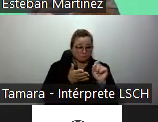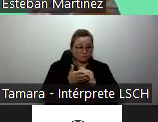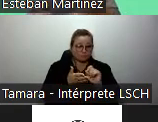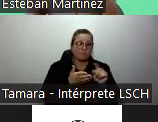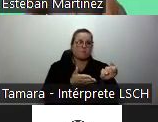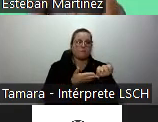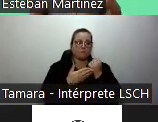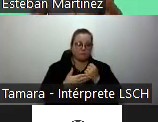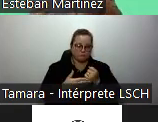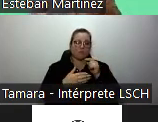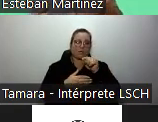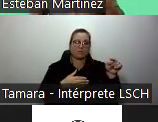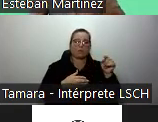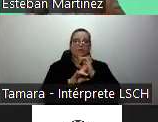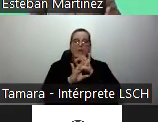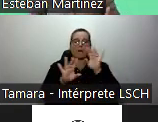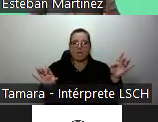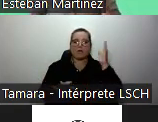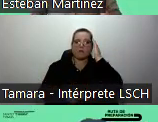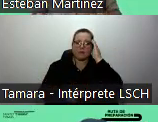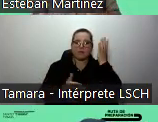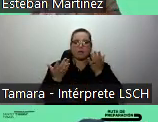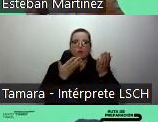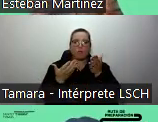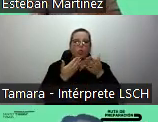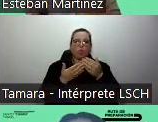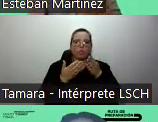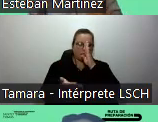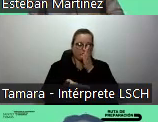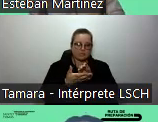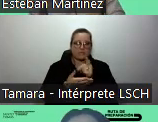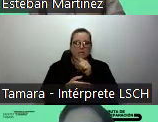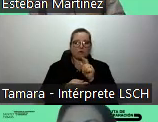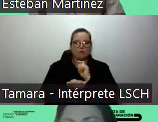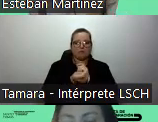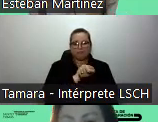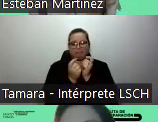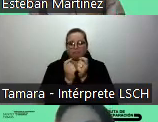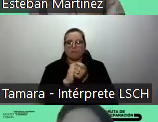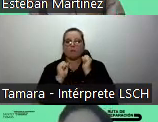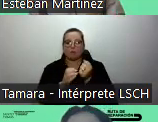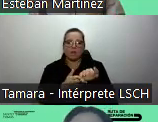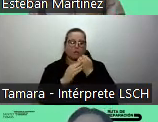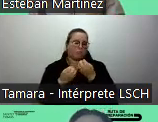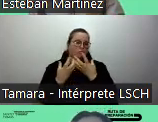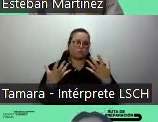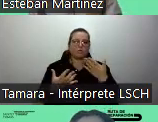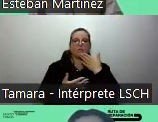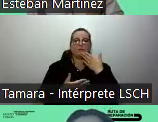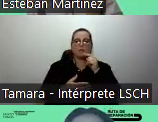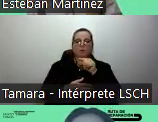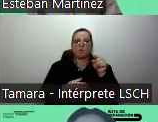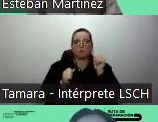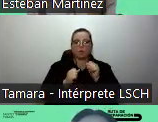ayudar muchísimo a que tengan más claridad de Para dónde va a ir la micro Ya esta micro puede ir cambiando pero te puede ayudar mucho también pueden hacerlo con el